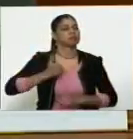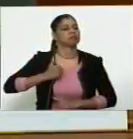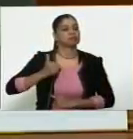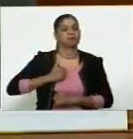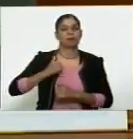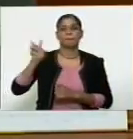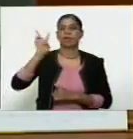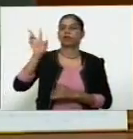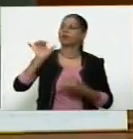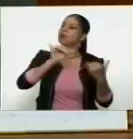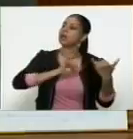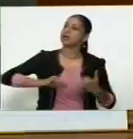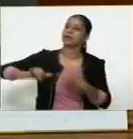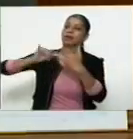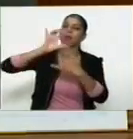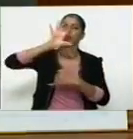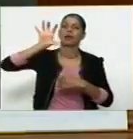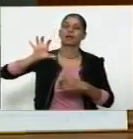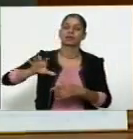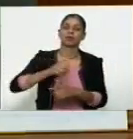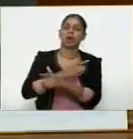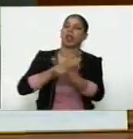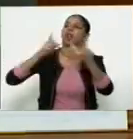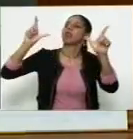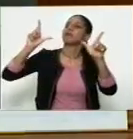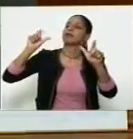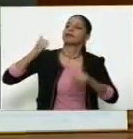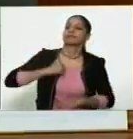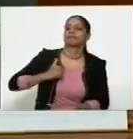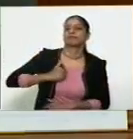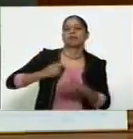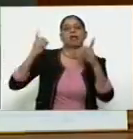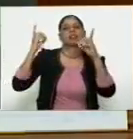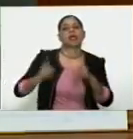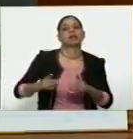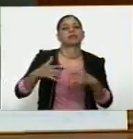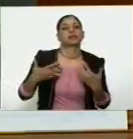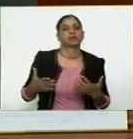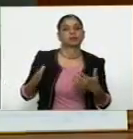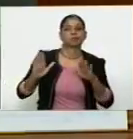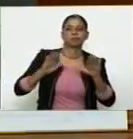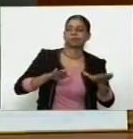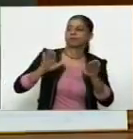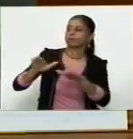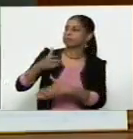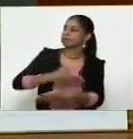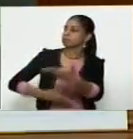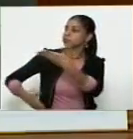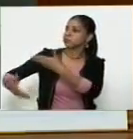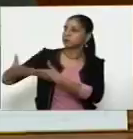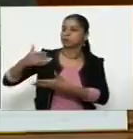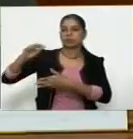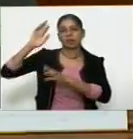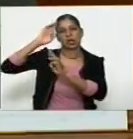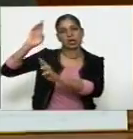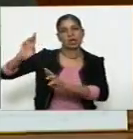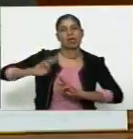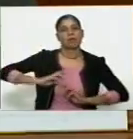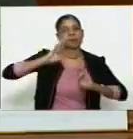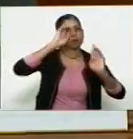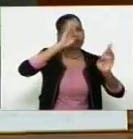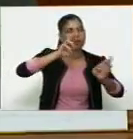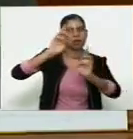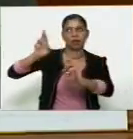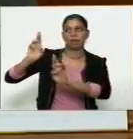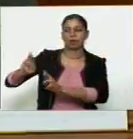igualdad, la libertad, determinación y la solidaridad, la cooperación y el respeto de los